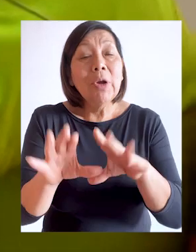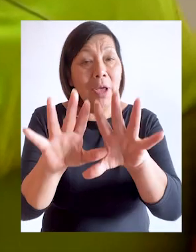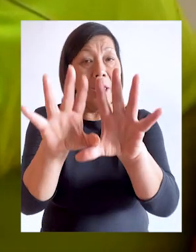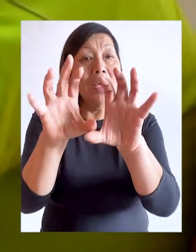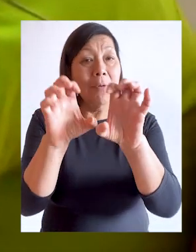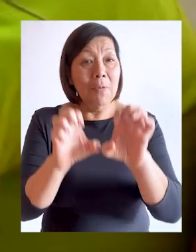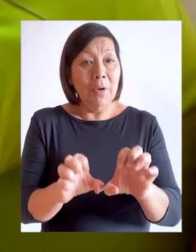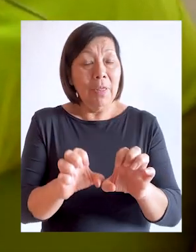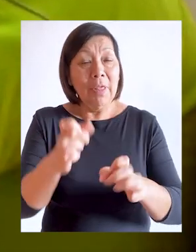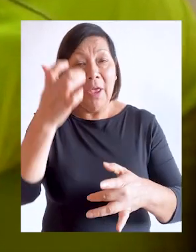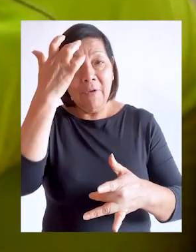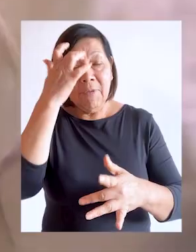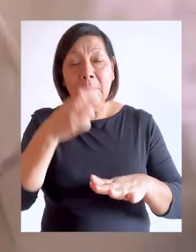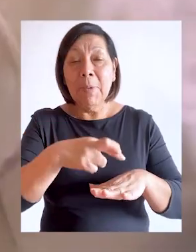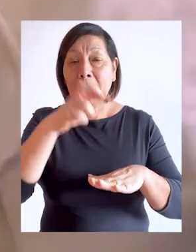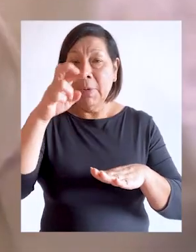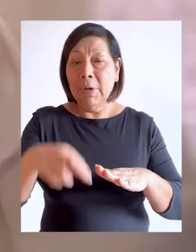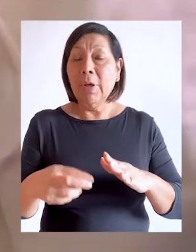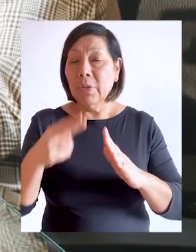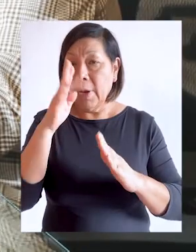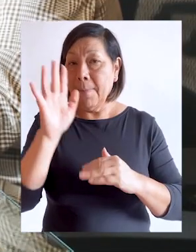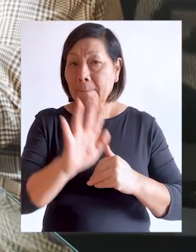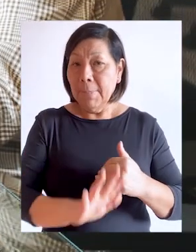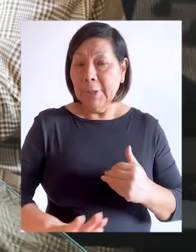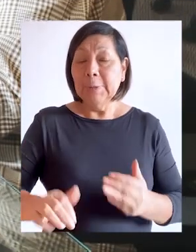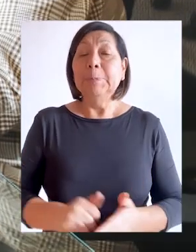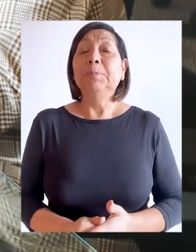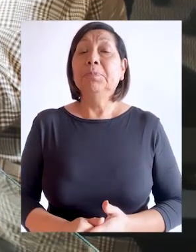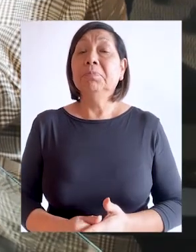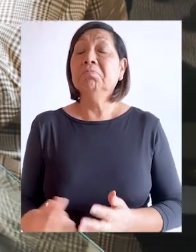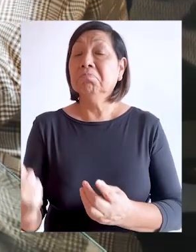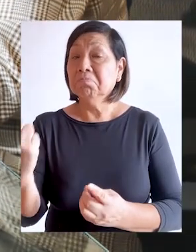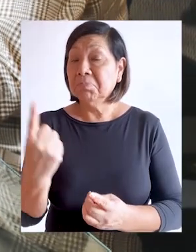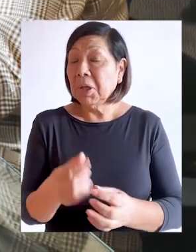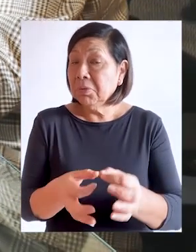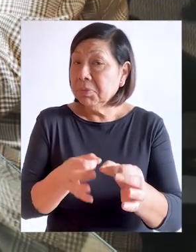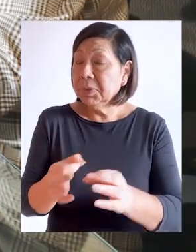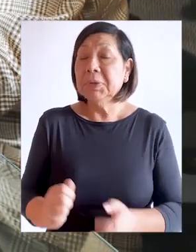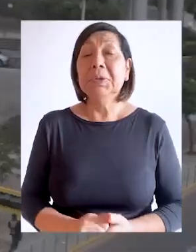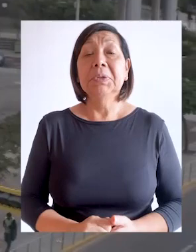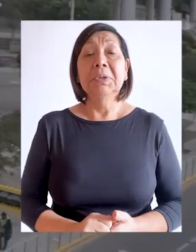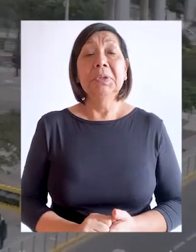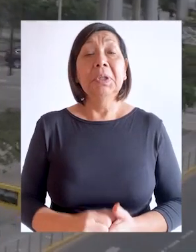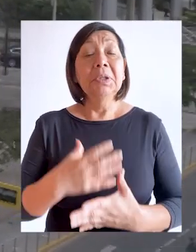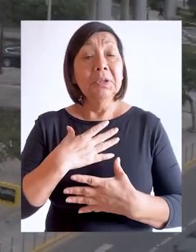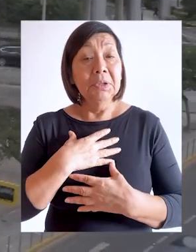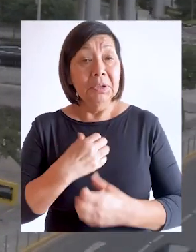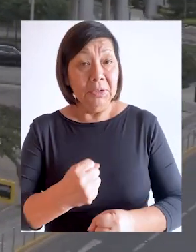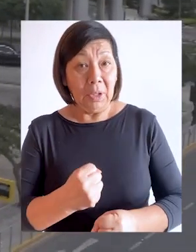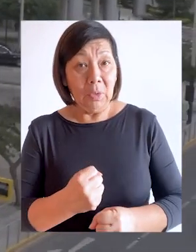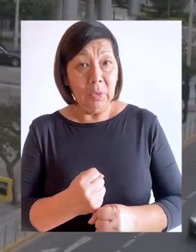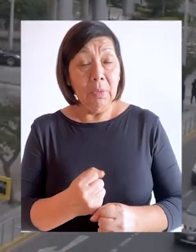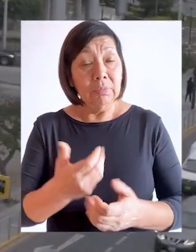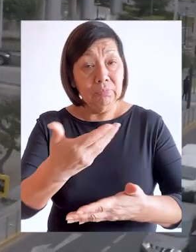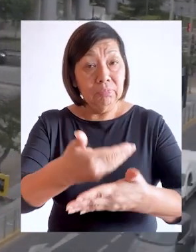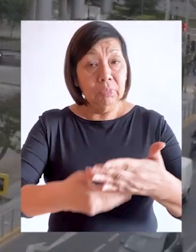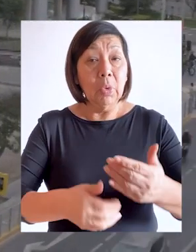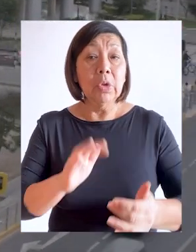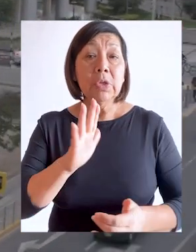de enfermedades profesionales a nivel nacional. En la cita, le explicaron al titular de salud que en la sentencia del expediente